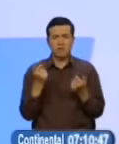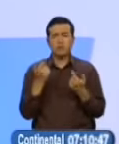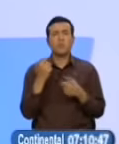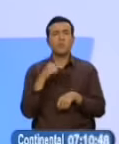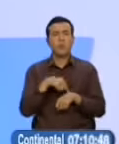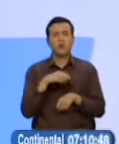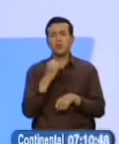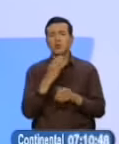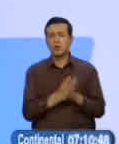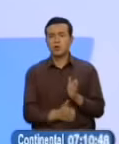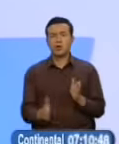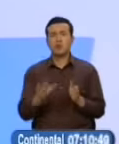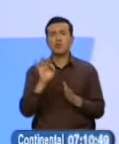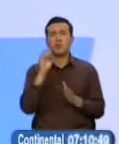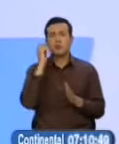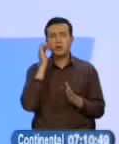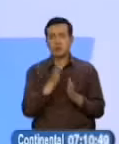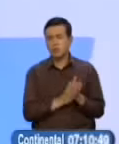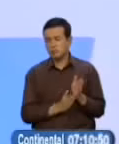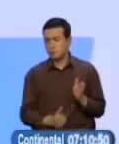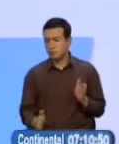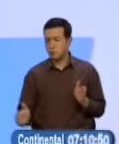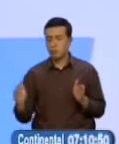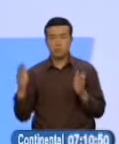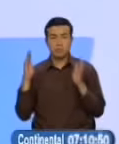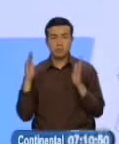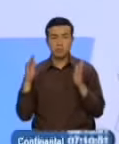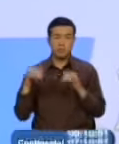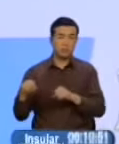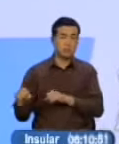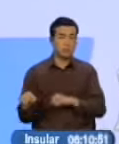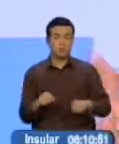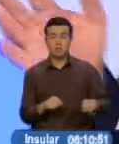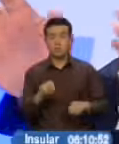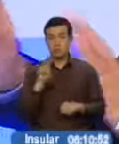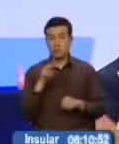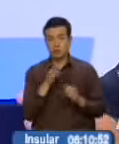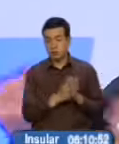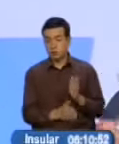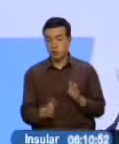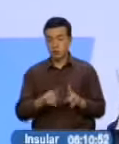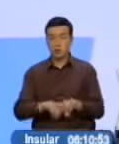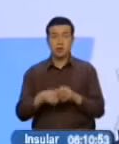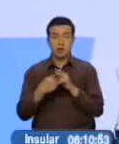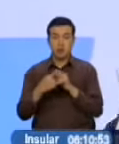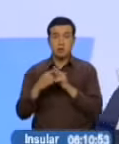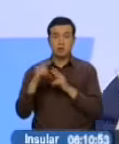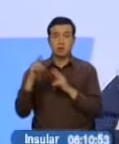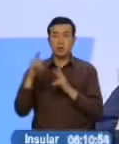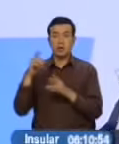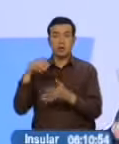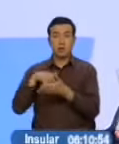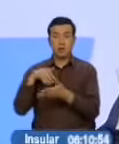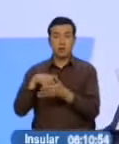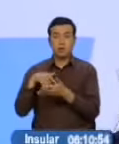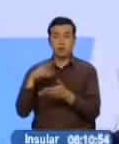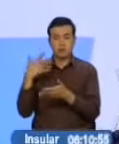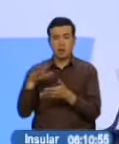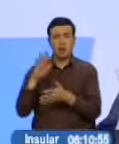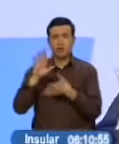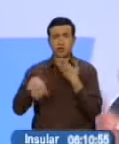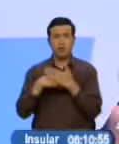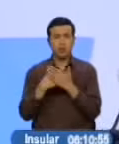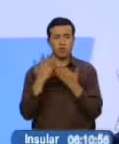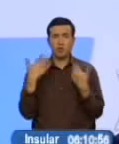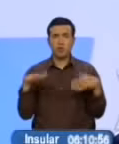apenas 90 días después del siniestro, dos meses después de haber iniciado el régimen Costa, ya teníamos restablecido